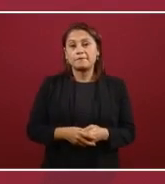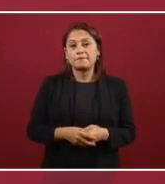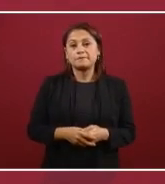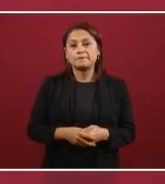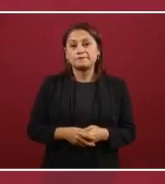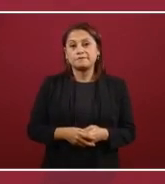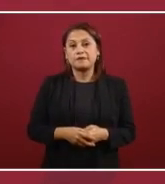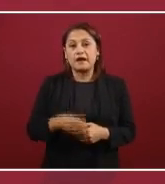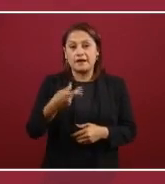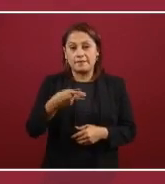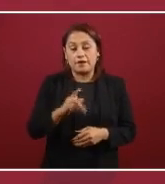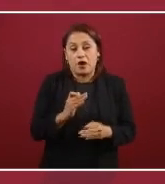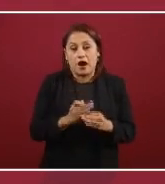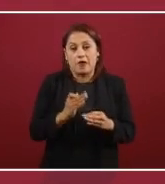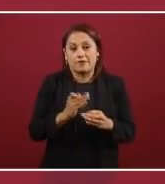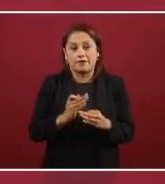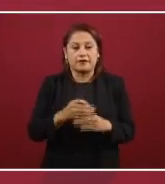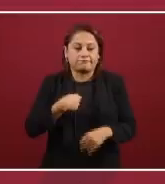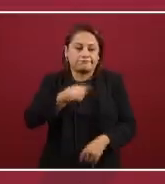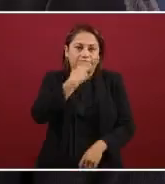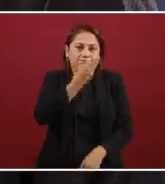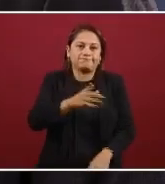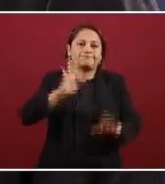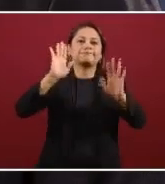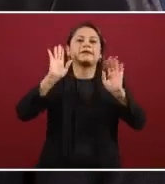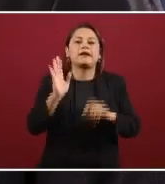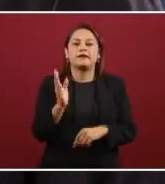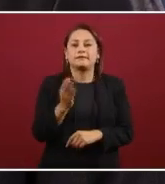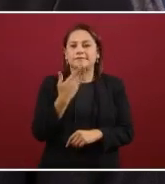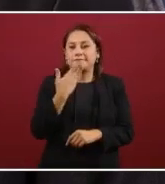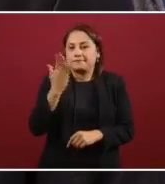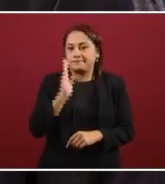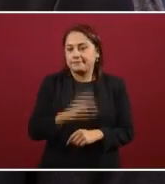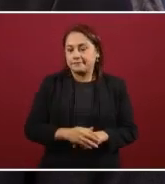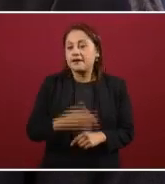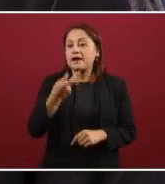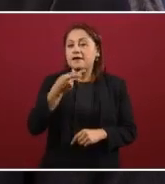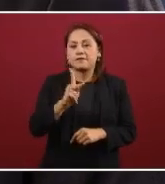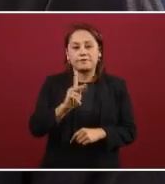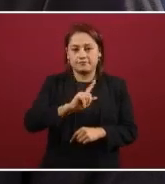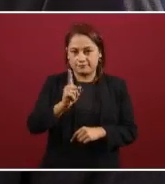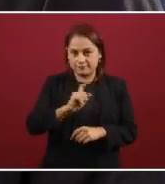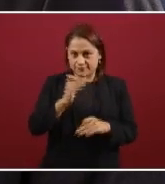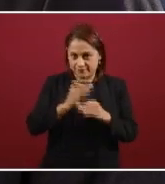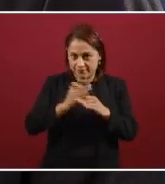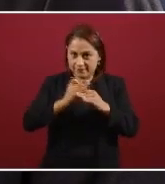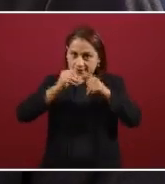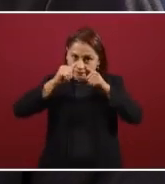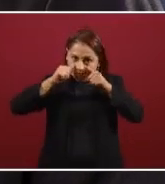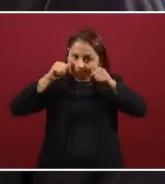buenas intenciones, tenemos que atender el problema,